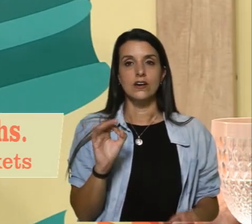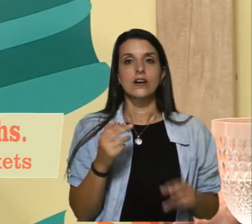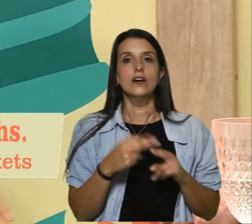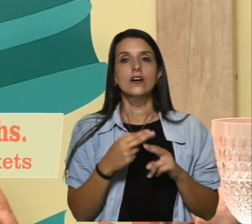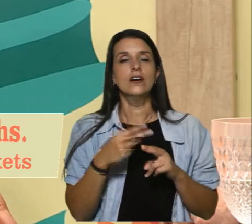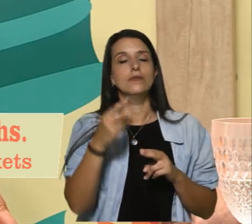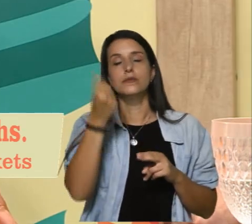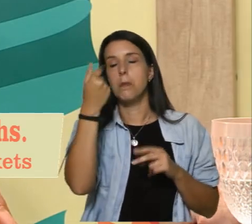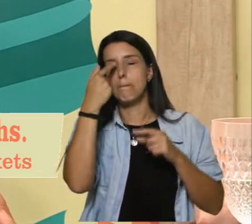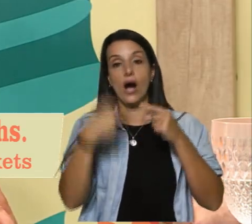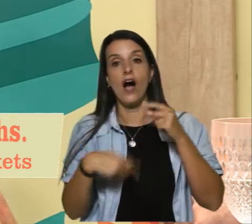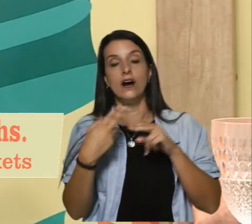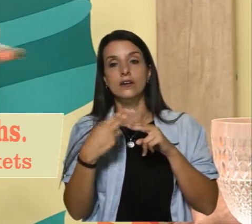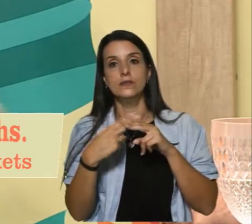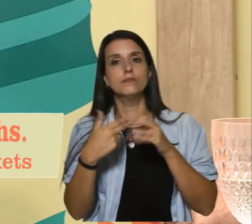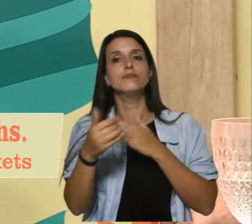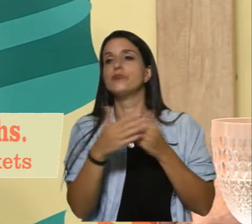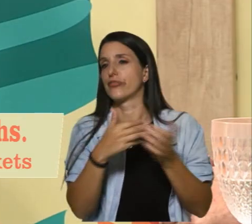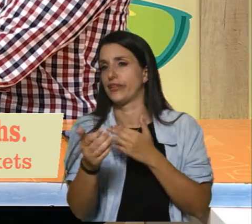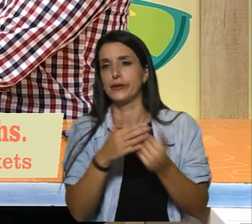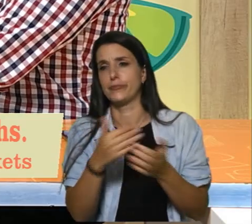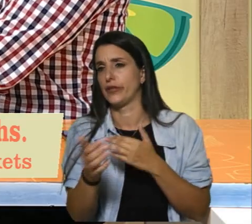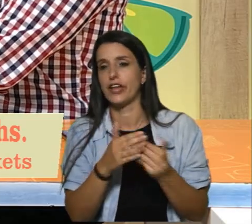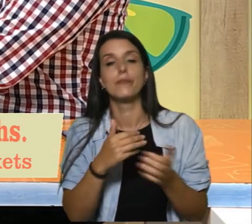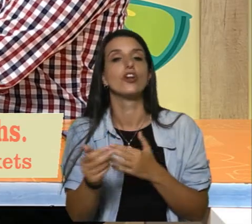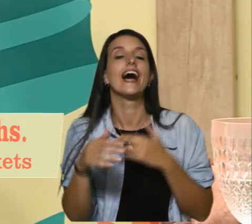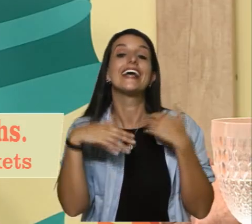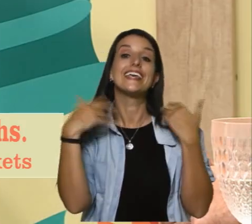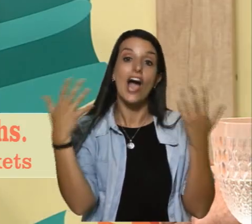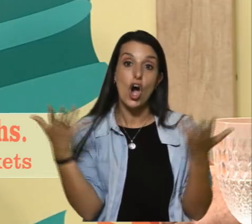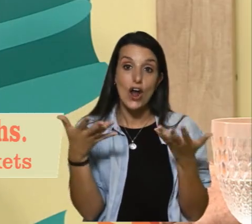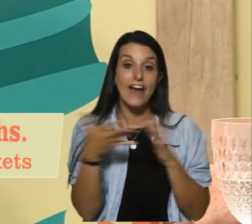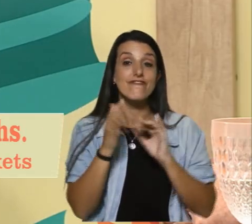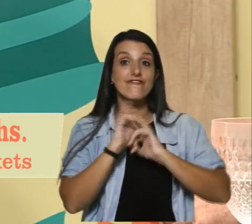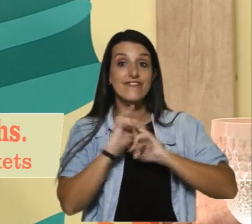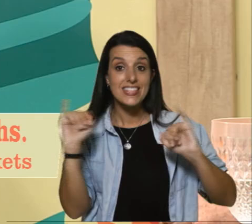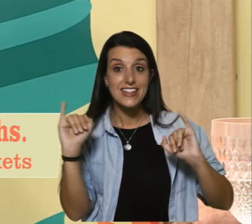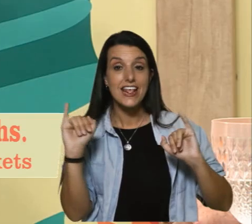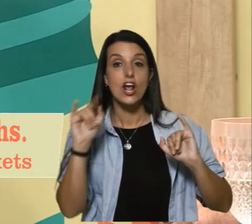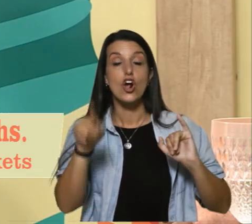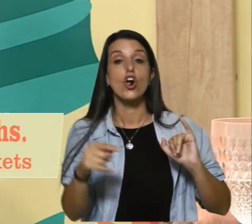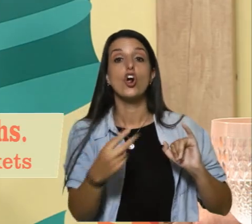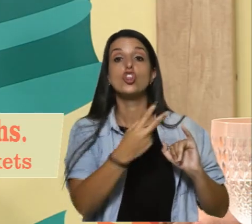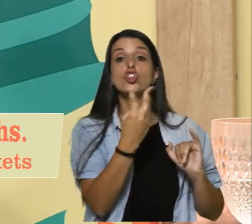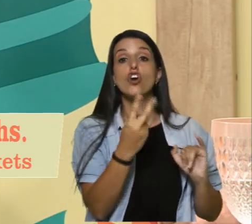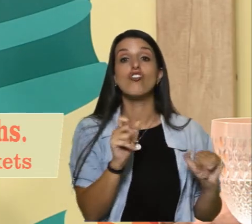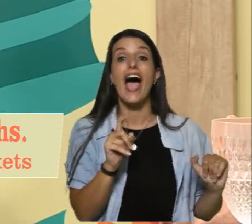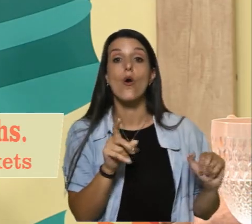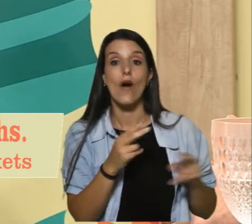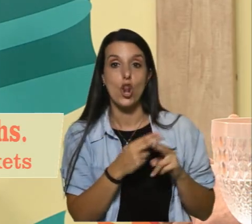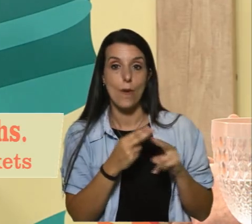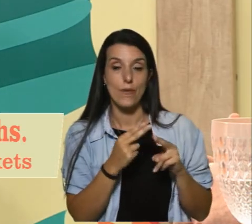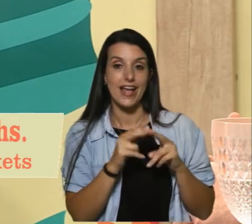que se me fue el nombre. No importa. Ya vendrá. Ya vendrá. Y ahora vamos a cerrar con Entre Dos Aguas, que es un tema universal